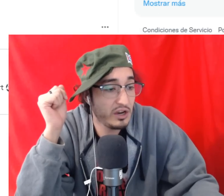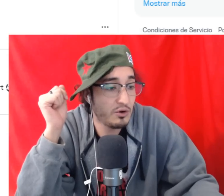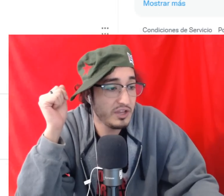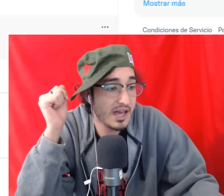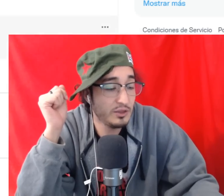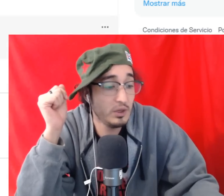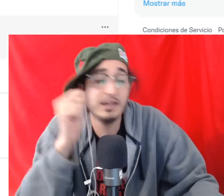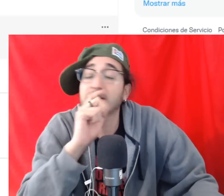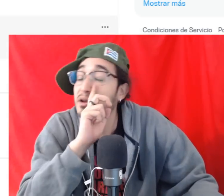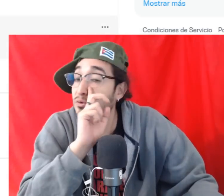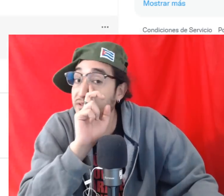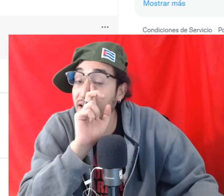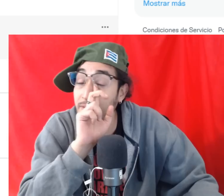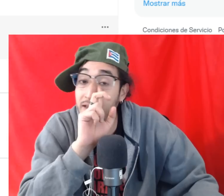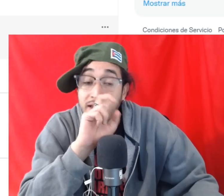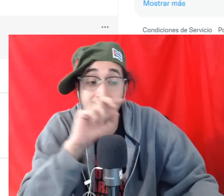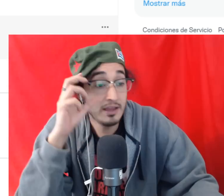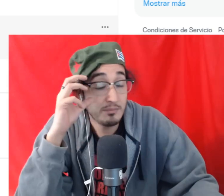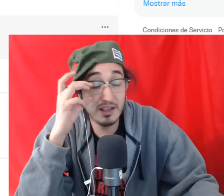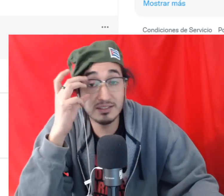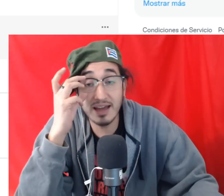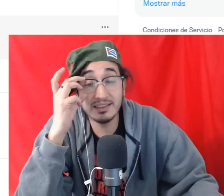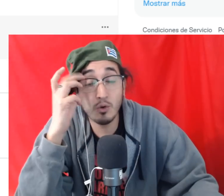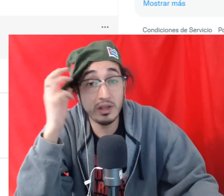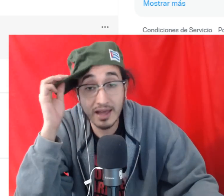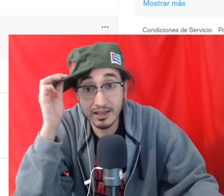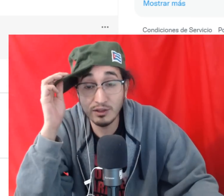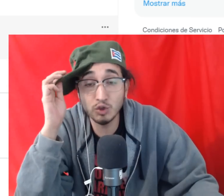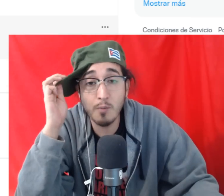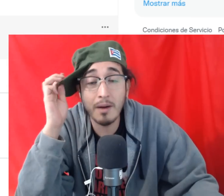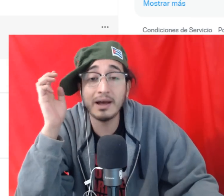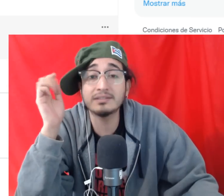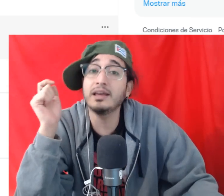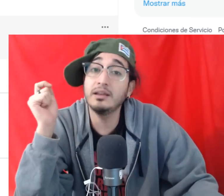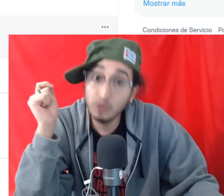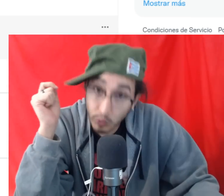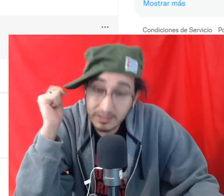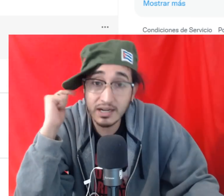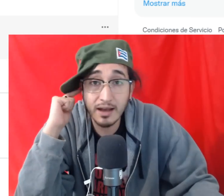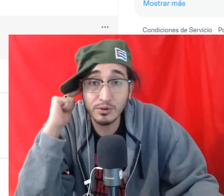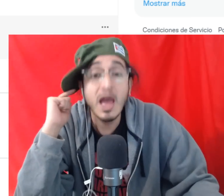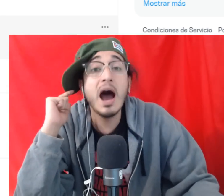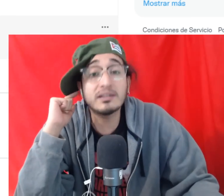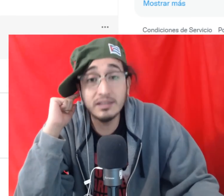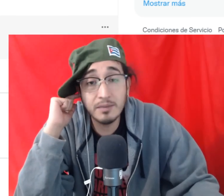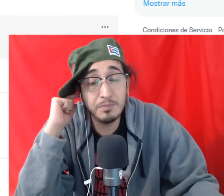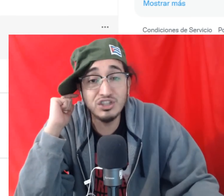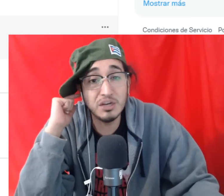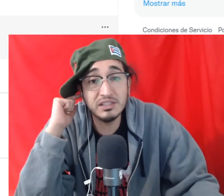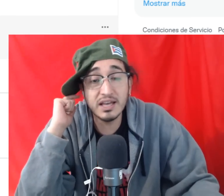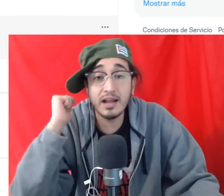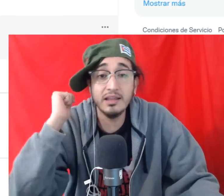jodida de twitter ustedes saben que puedes darte cuenta a quien no tuvo papás en twitter caron así